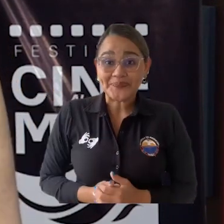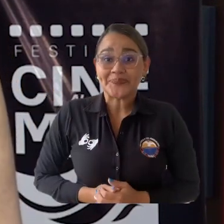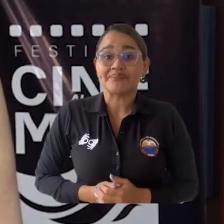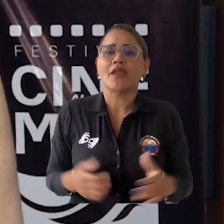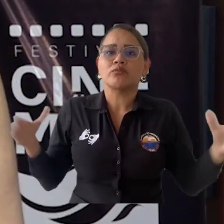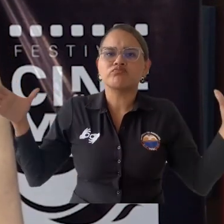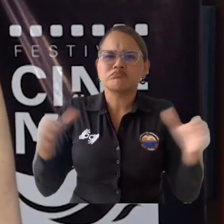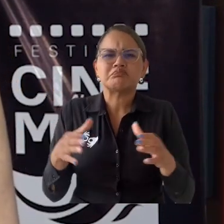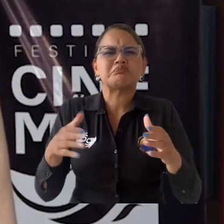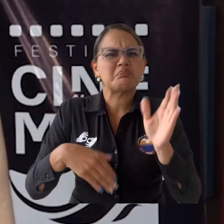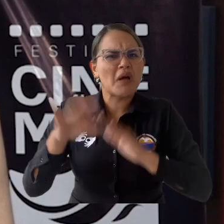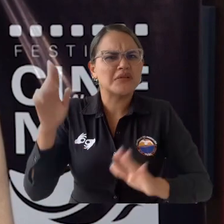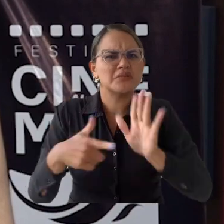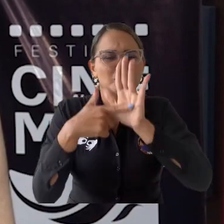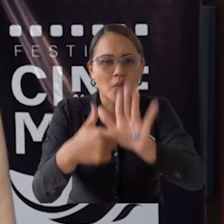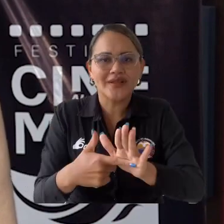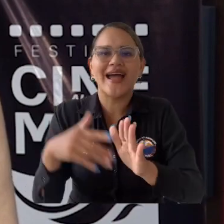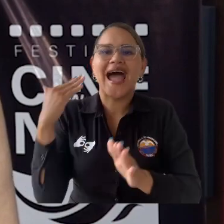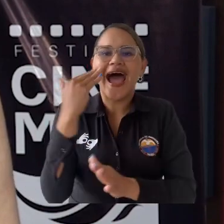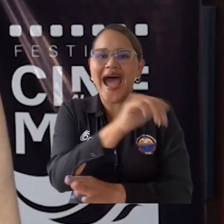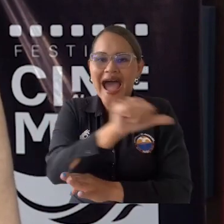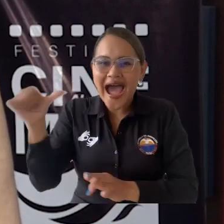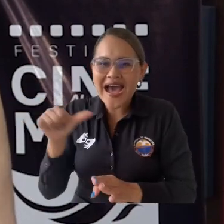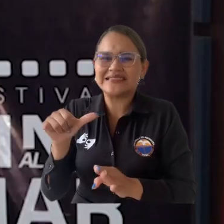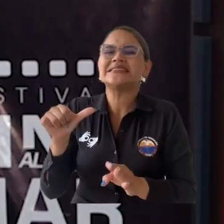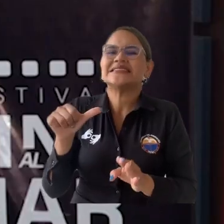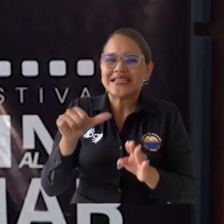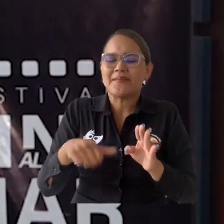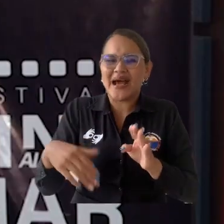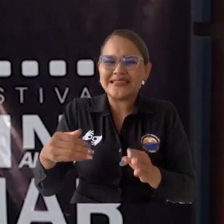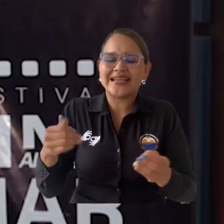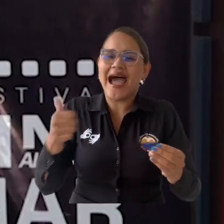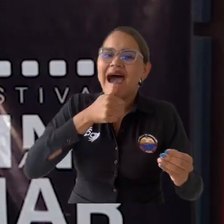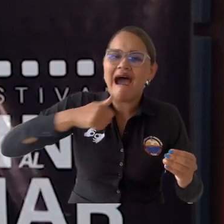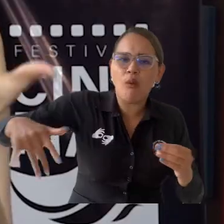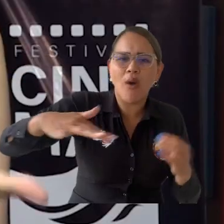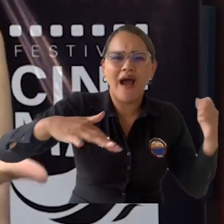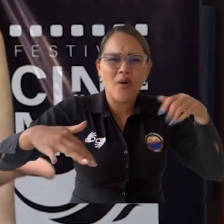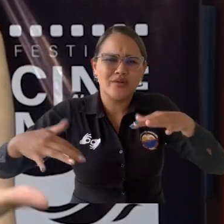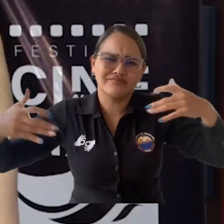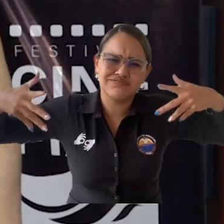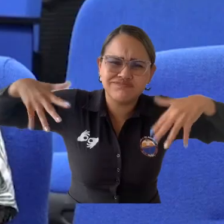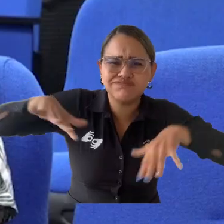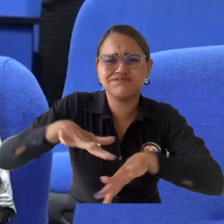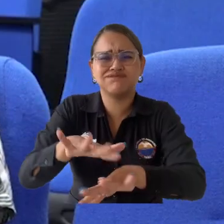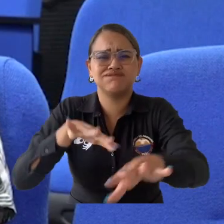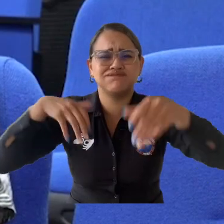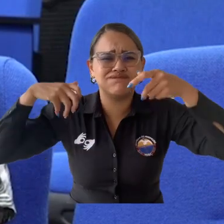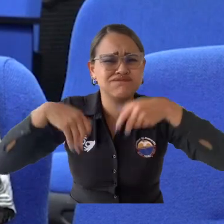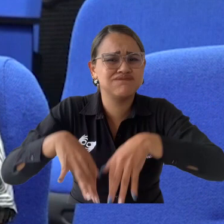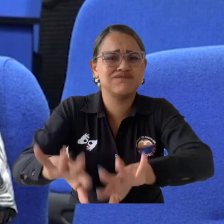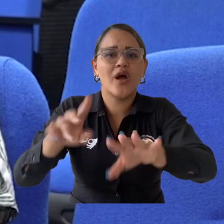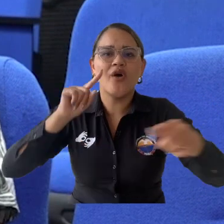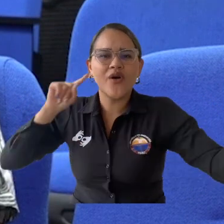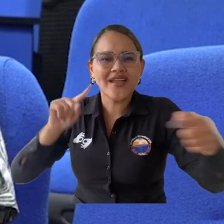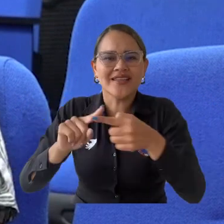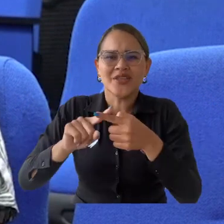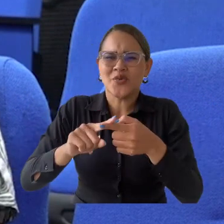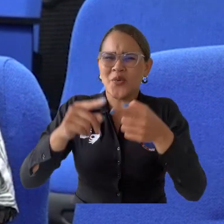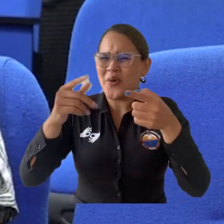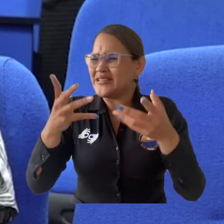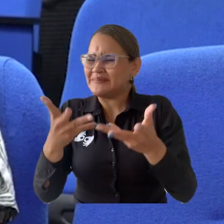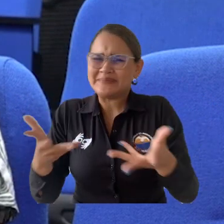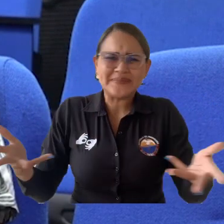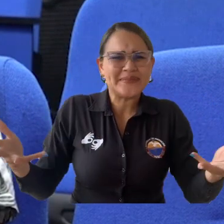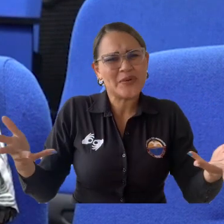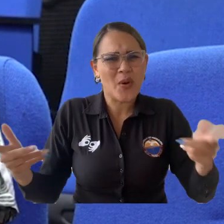la paz. Es una historia de mujeres que trabajan en conjunto, que juntan las aguas para cambiar la realidad. Creo que este es como el tipo de